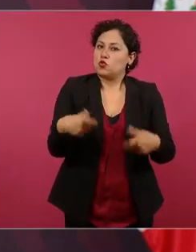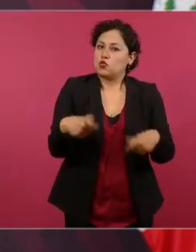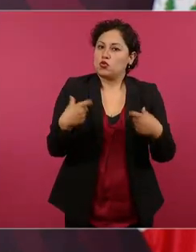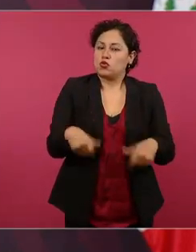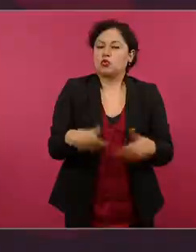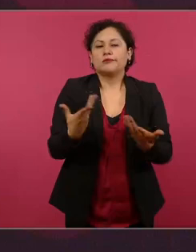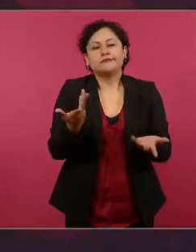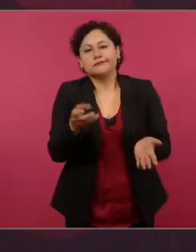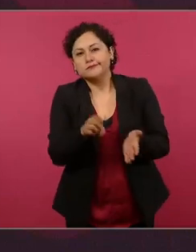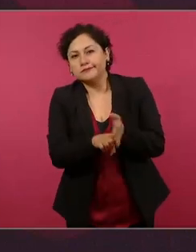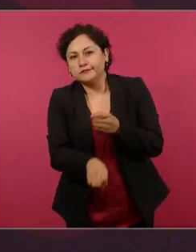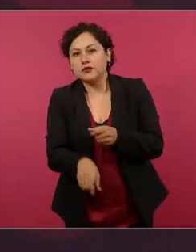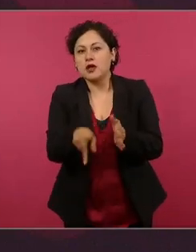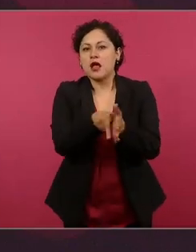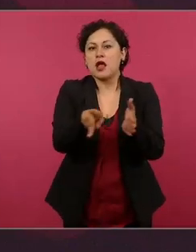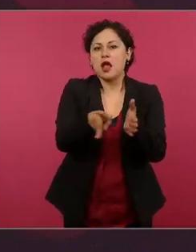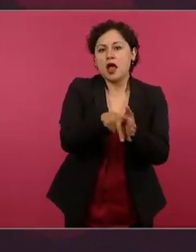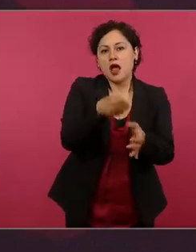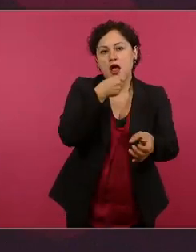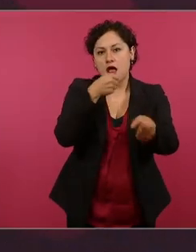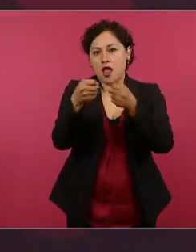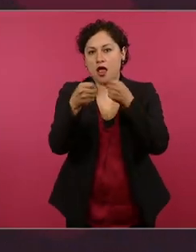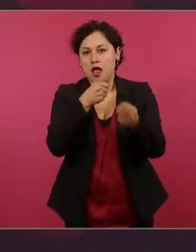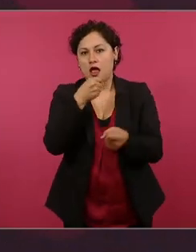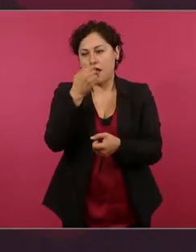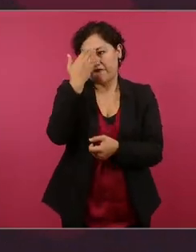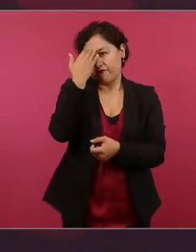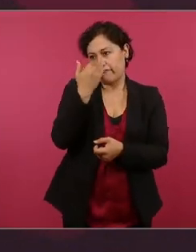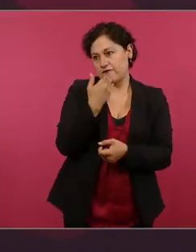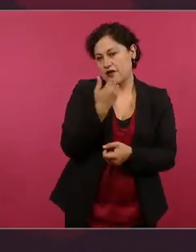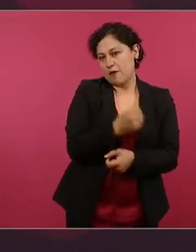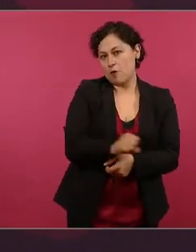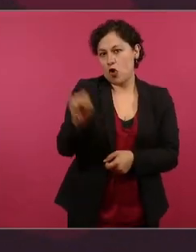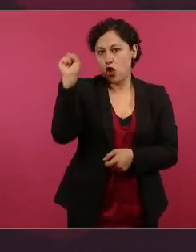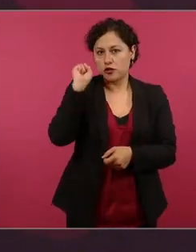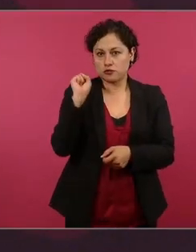Periodistas famosos, no todos los periodistas,